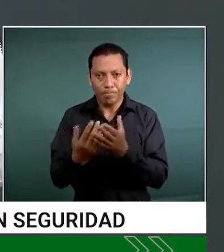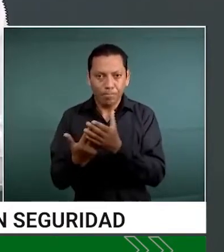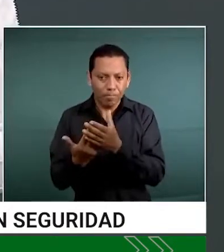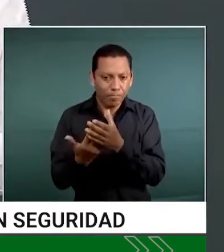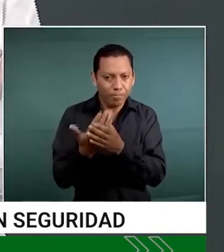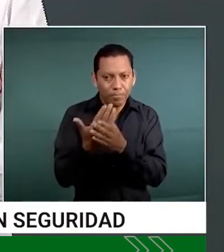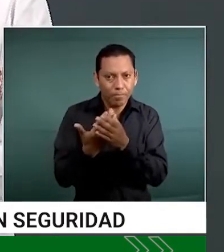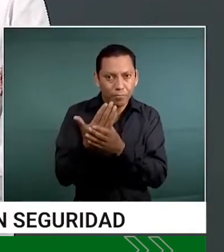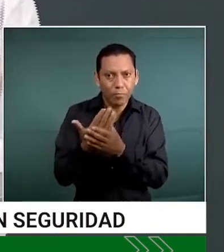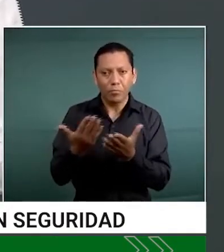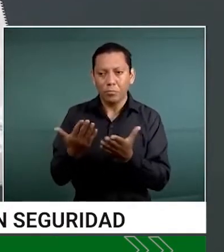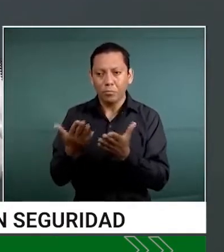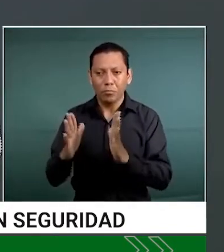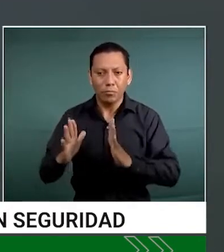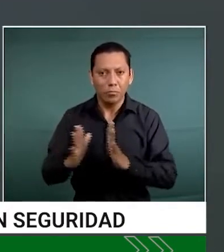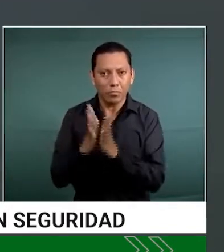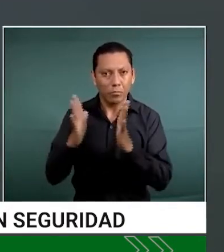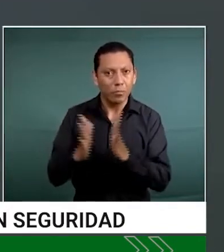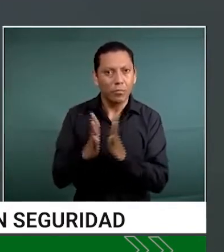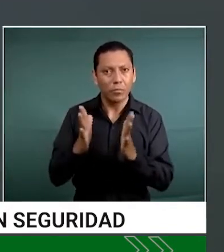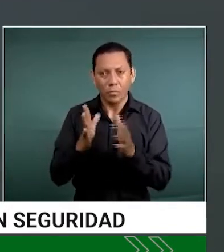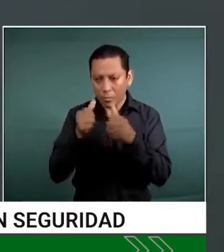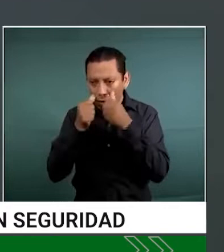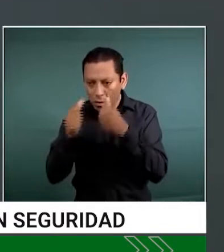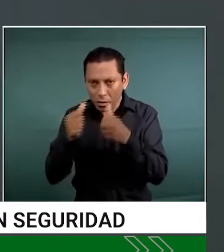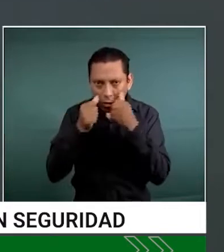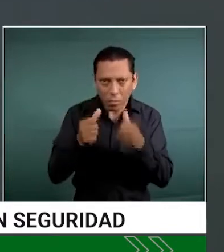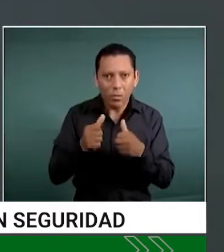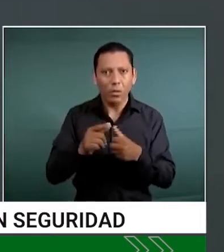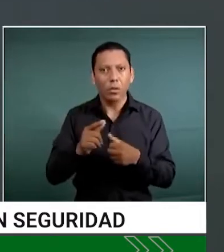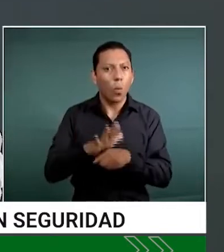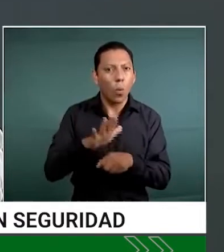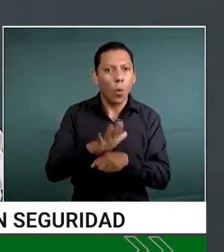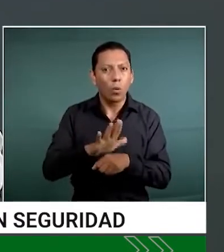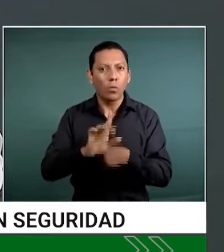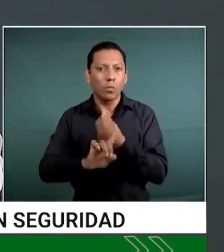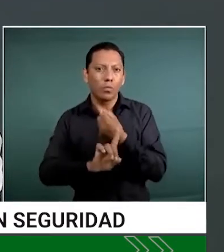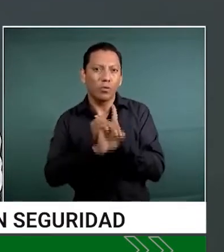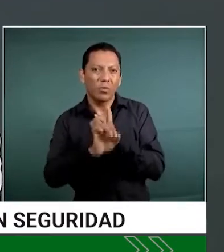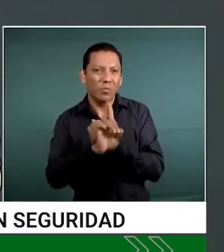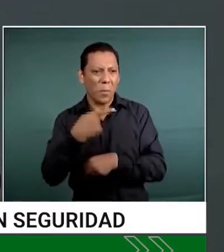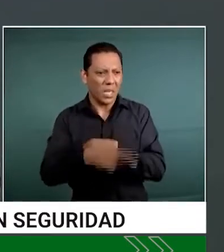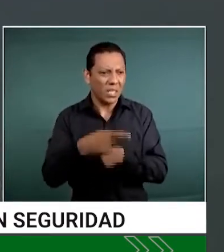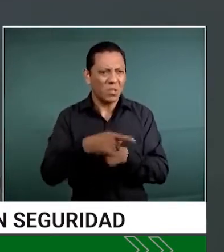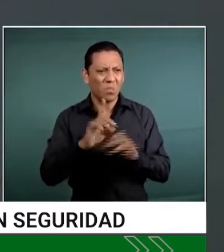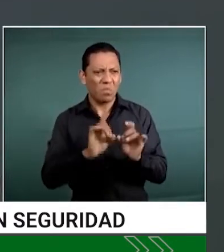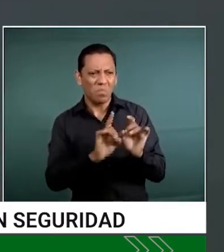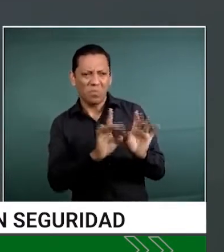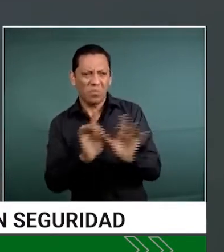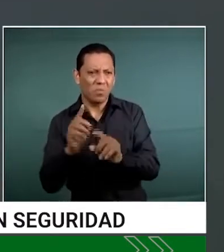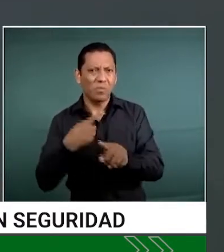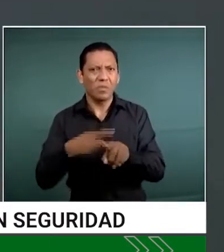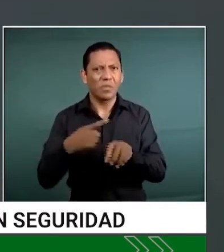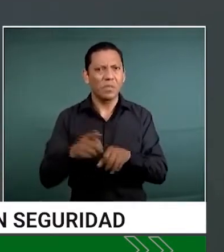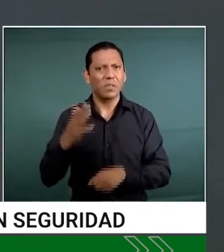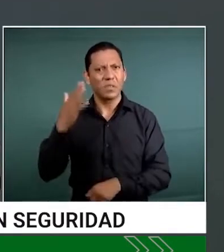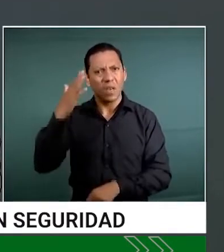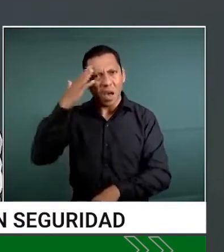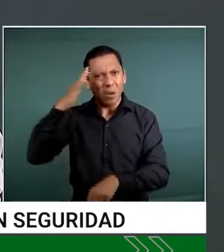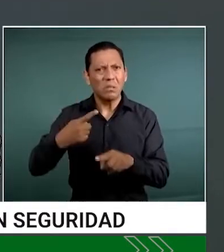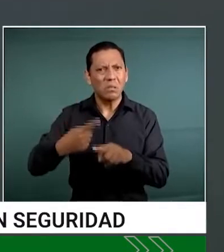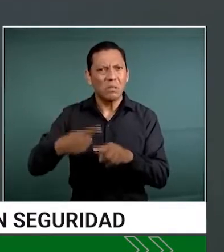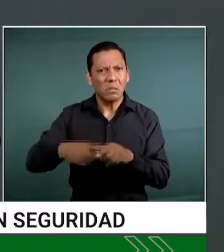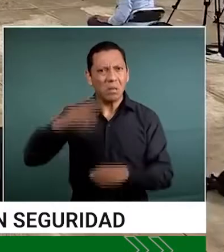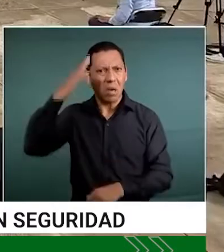reúne, que participa, que atiende el problema de la inseguridad, es encabezada por el